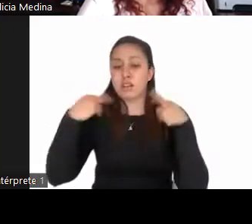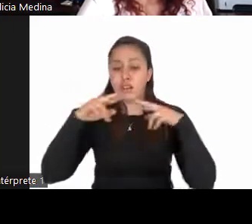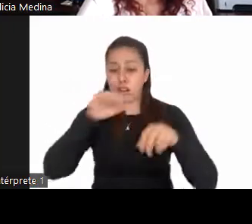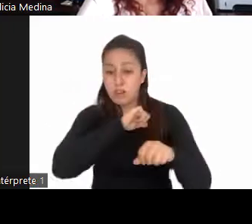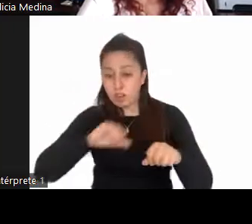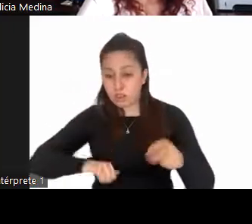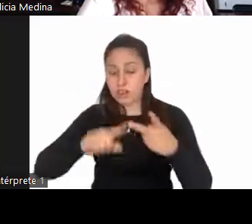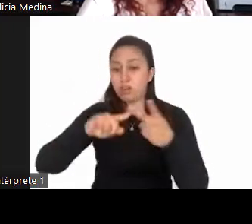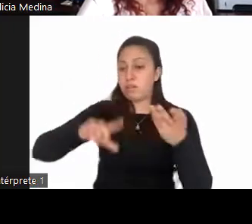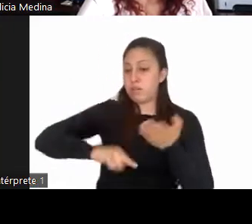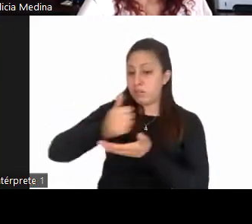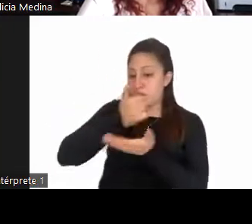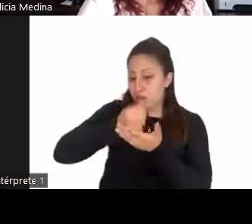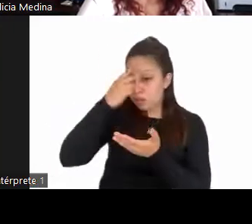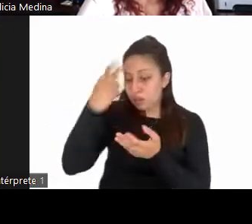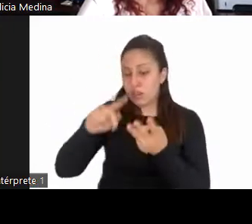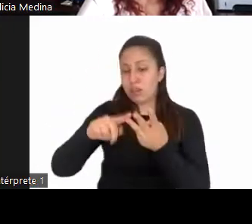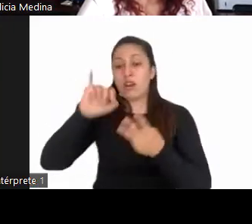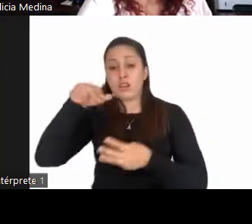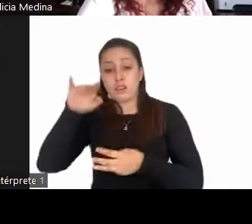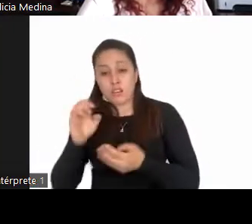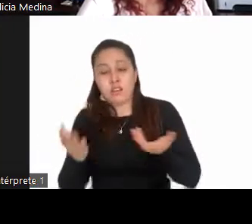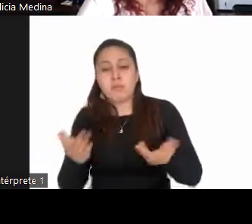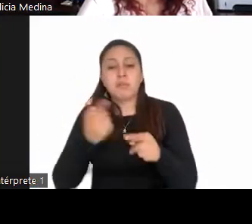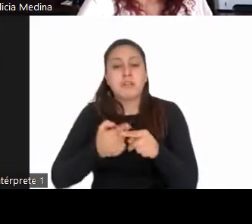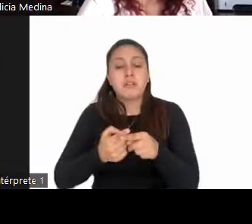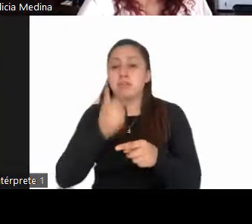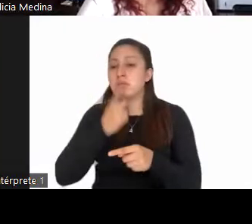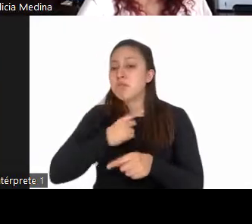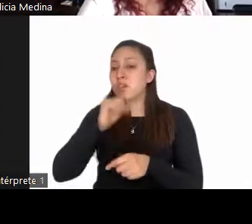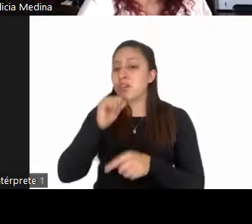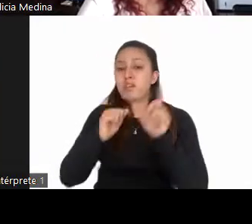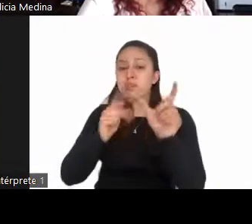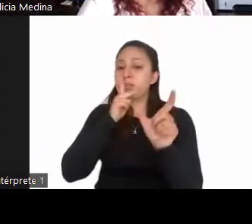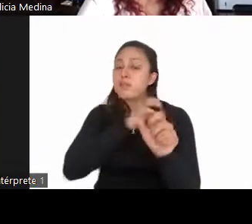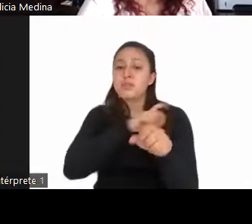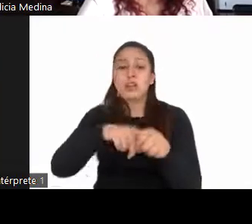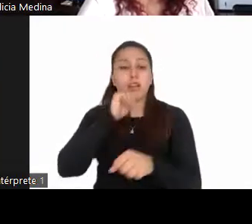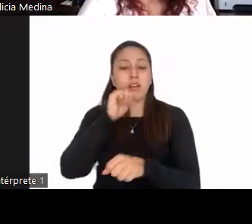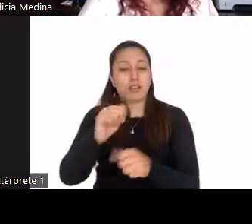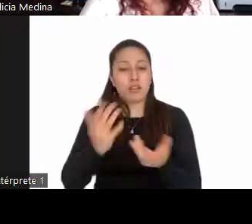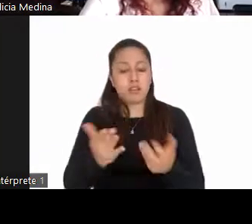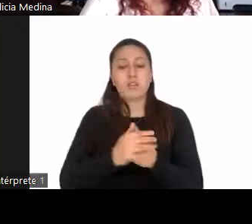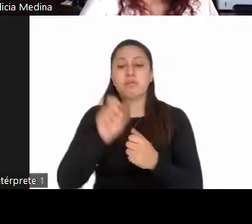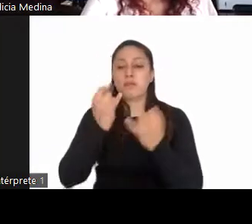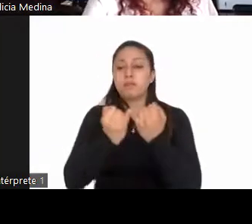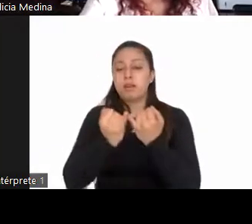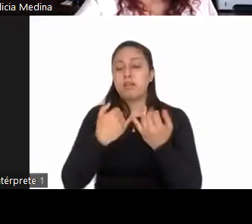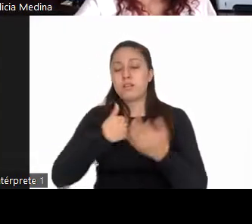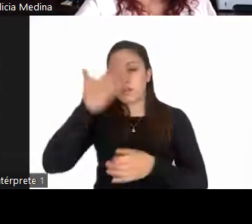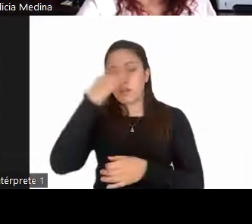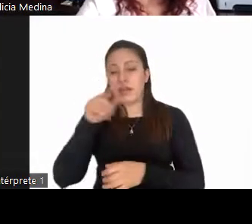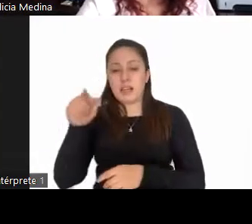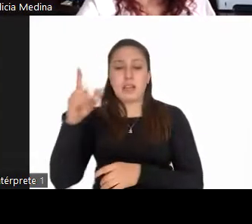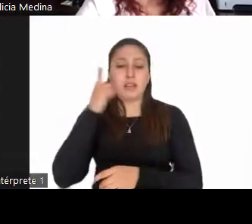la ciudad o la autoridad electoral. Por otro lado, pues es claro que la intención del legislador o